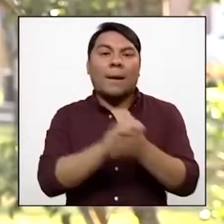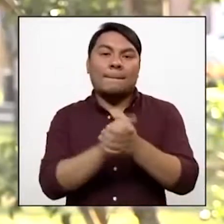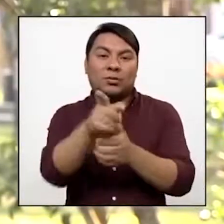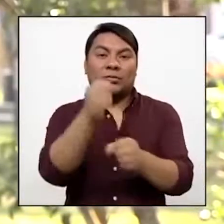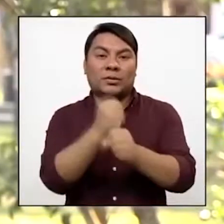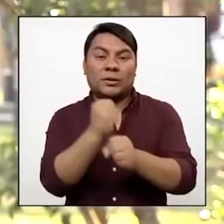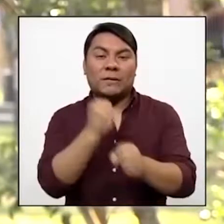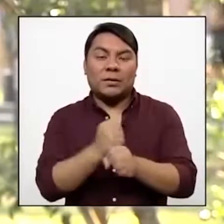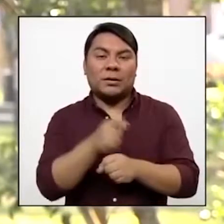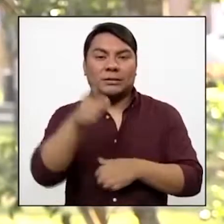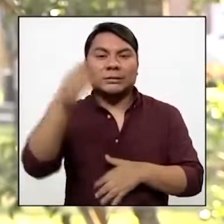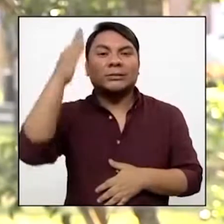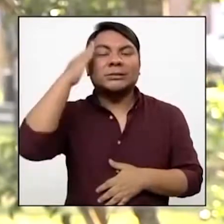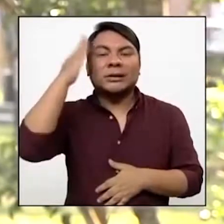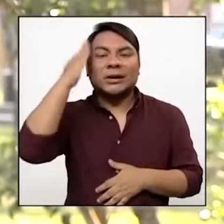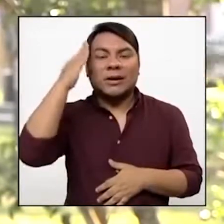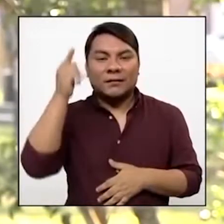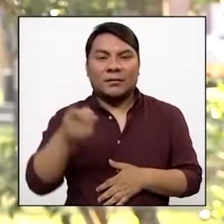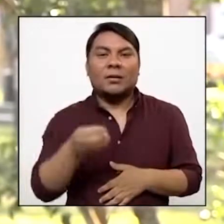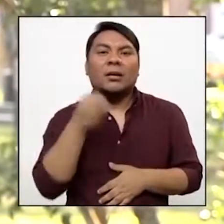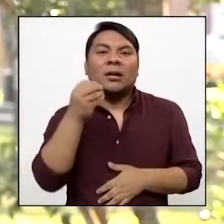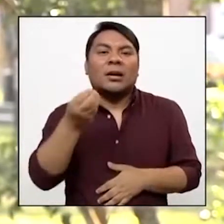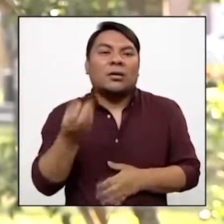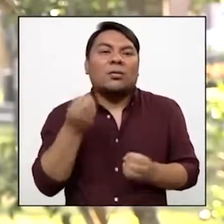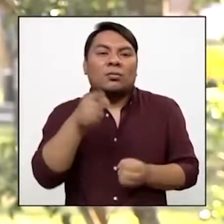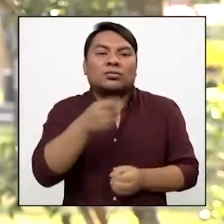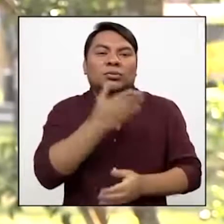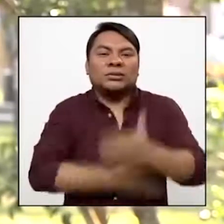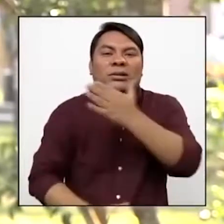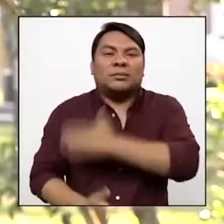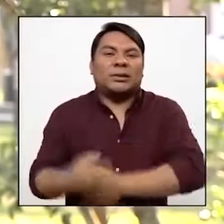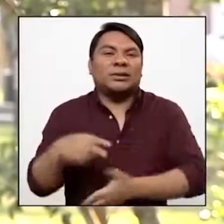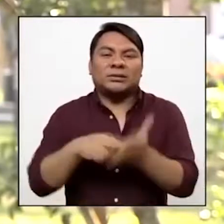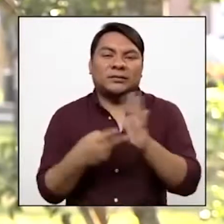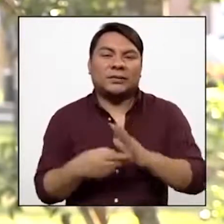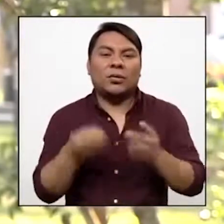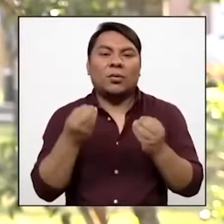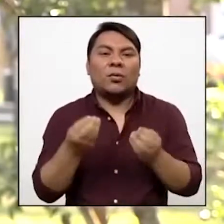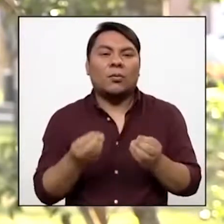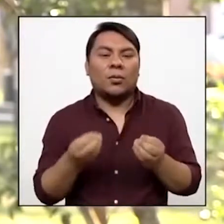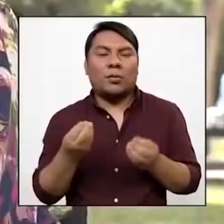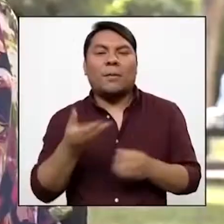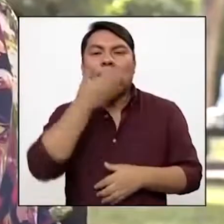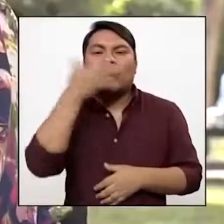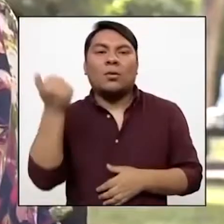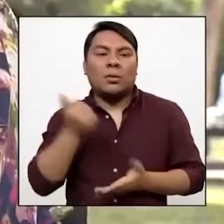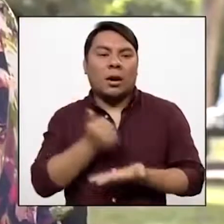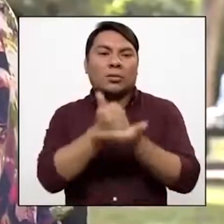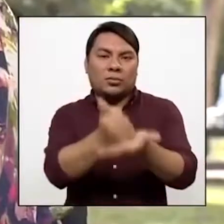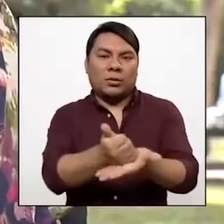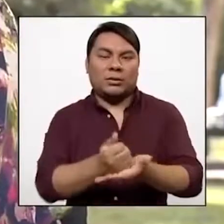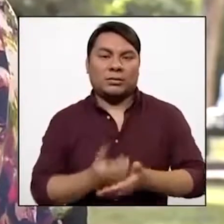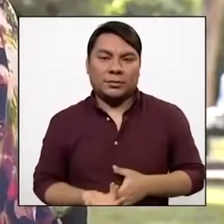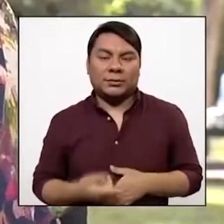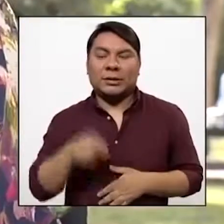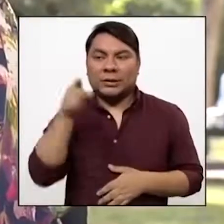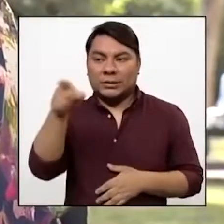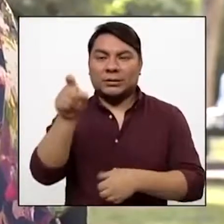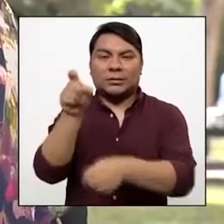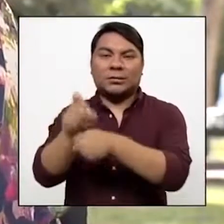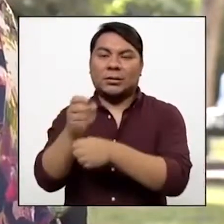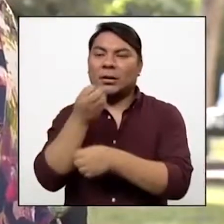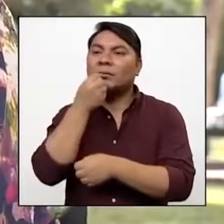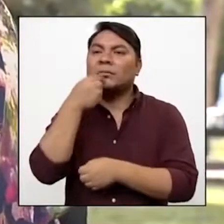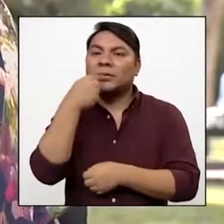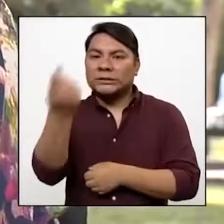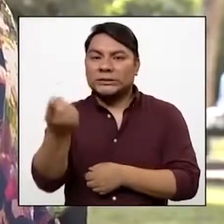saber exactamente en qué consiste tu discapacidad y cuál es la mejor forma de ayudarte. Claro, ese es un problema tremendo